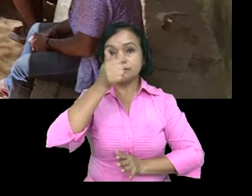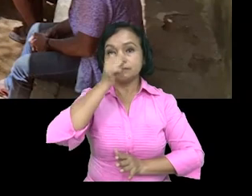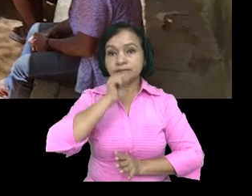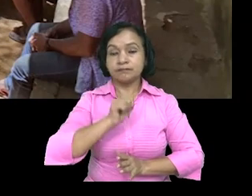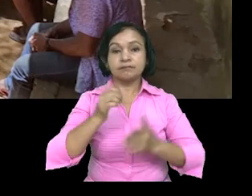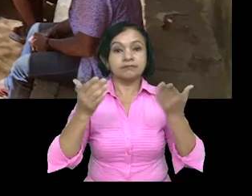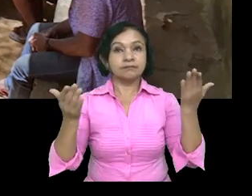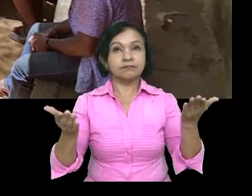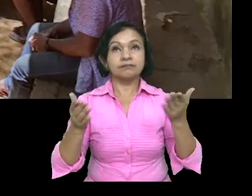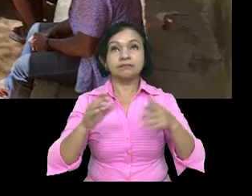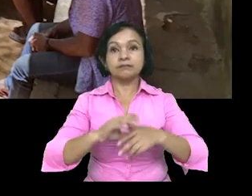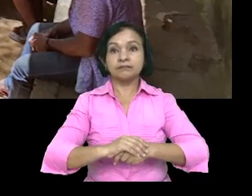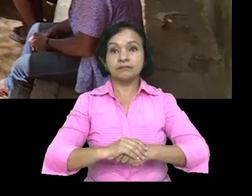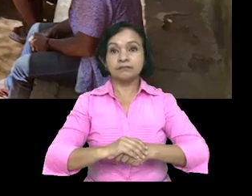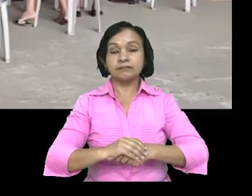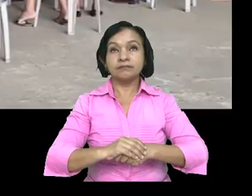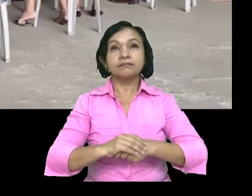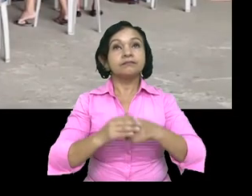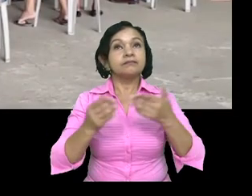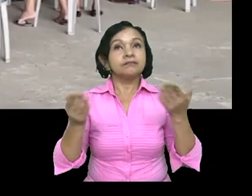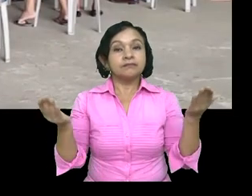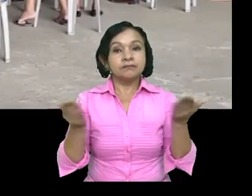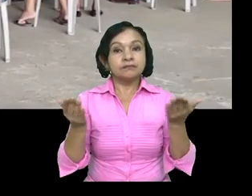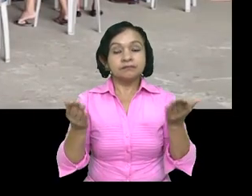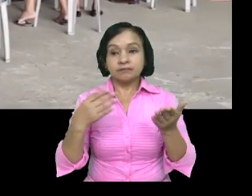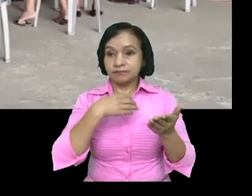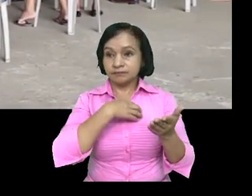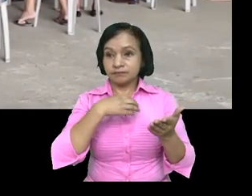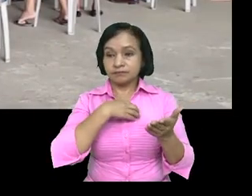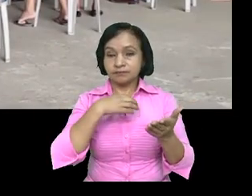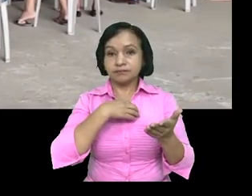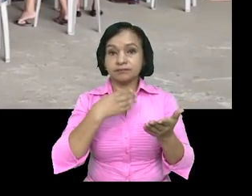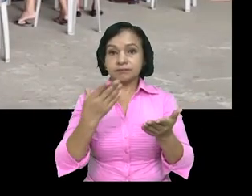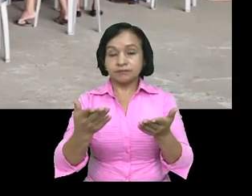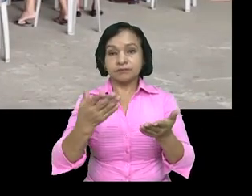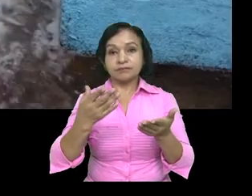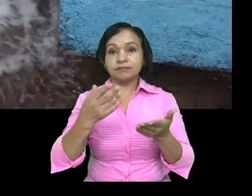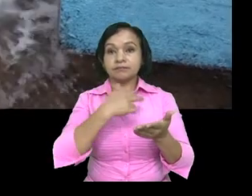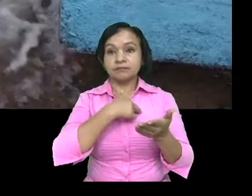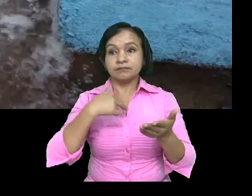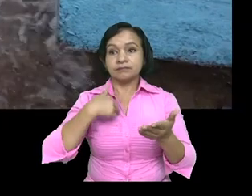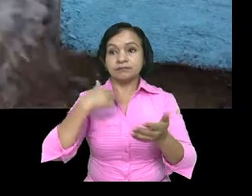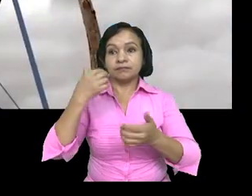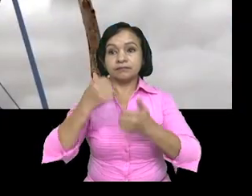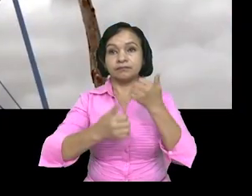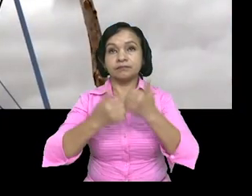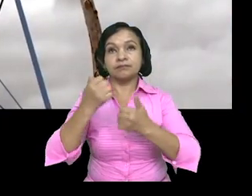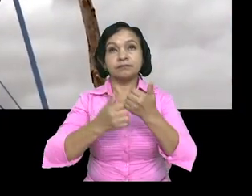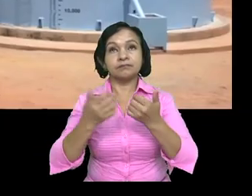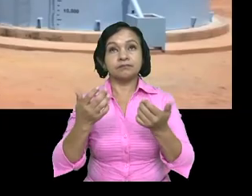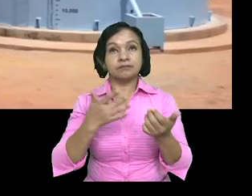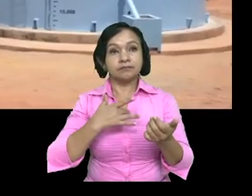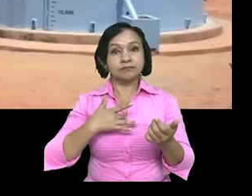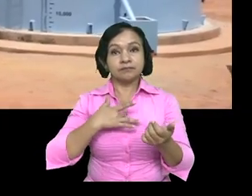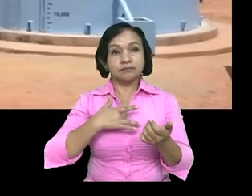población una, o ellos mismos en sus comunidades, resolver sus propias necesidades. En